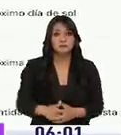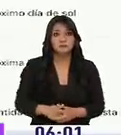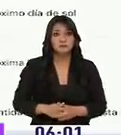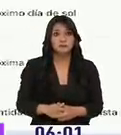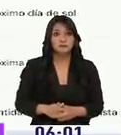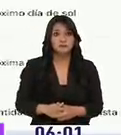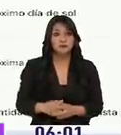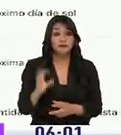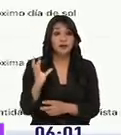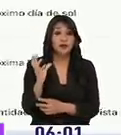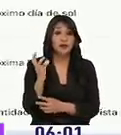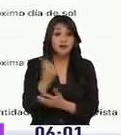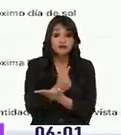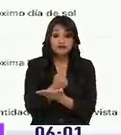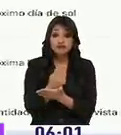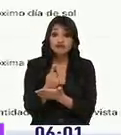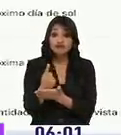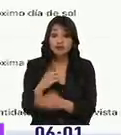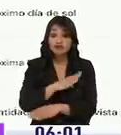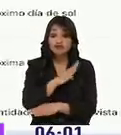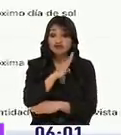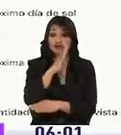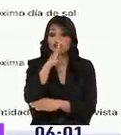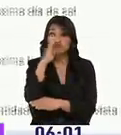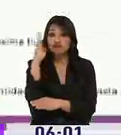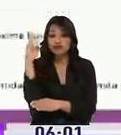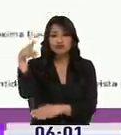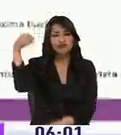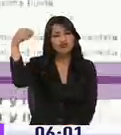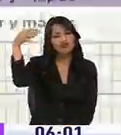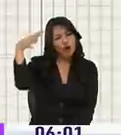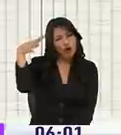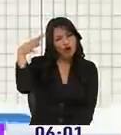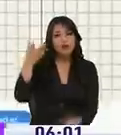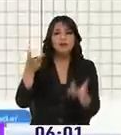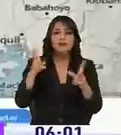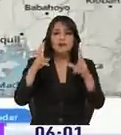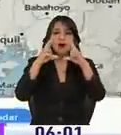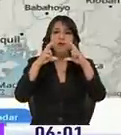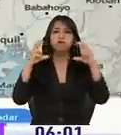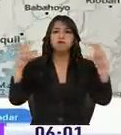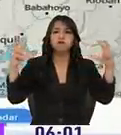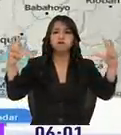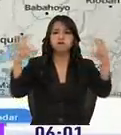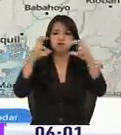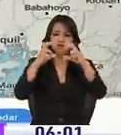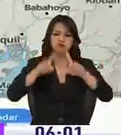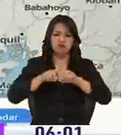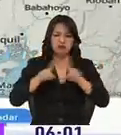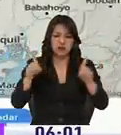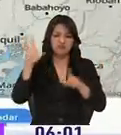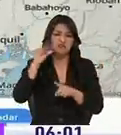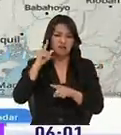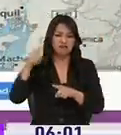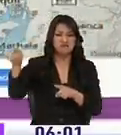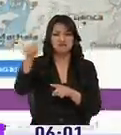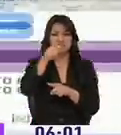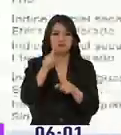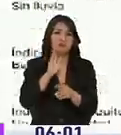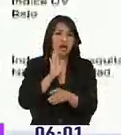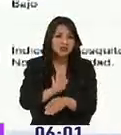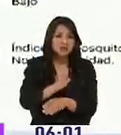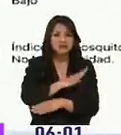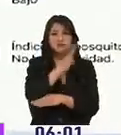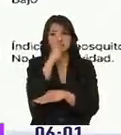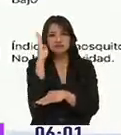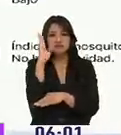esta semana, tendremos sol y nublado, ¿no? Ahí están las perspectivas que tendremos en las condiciones